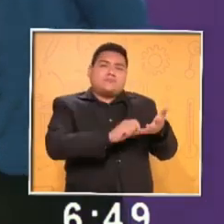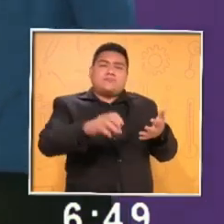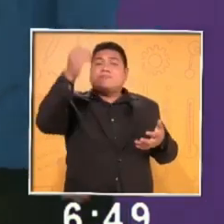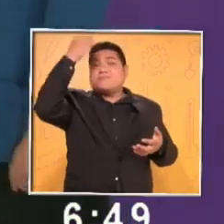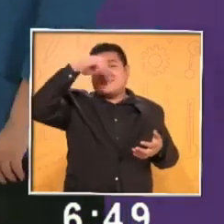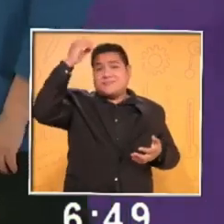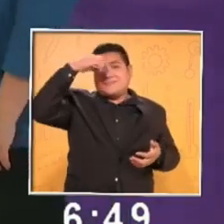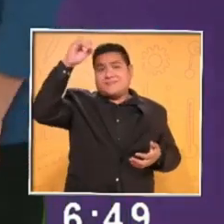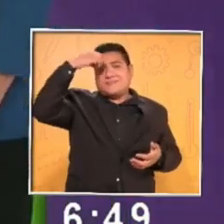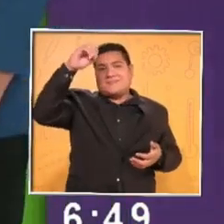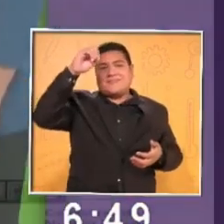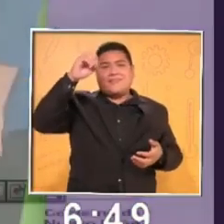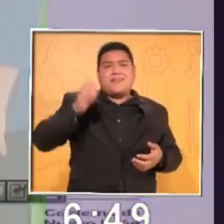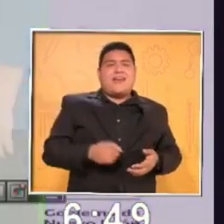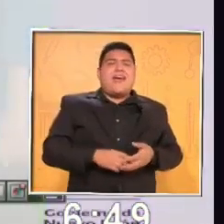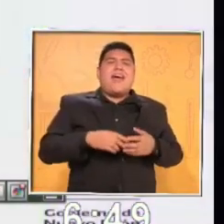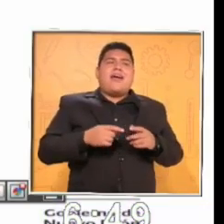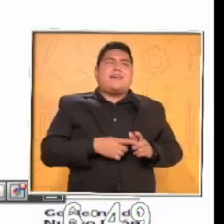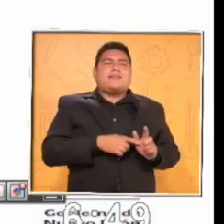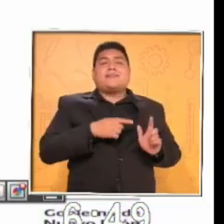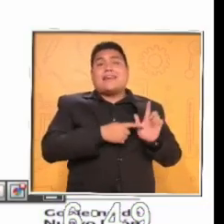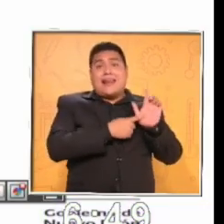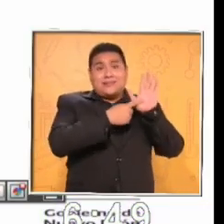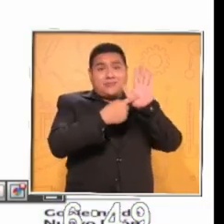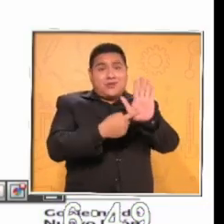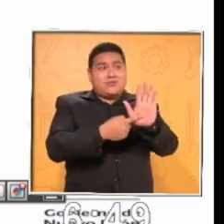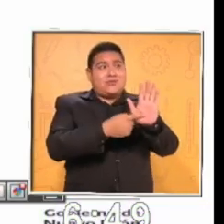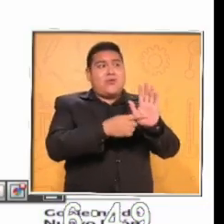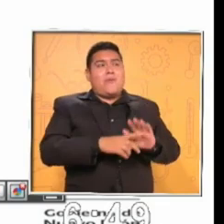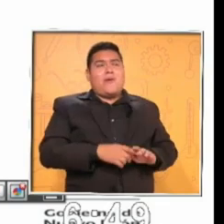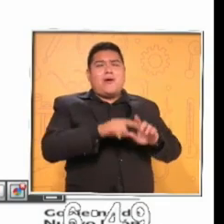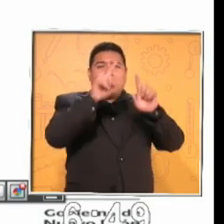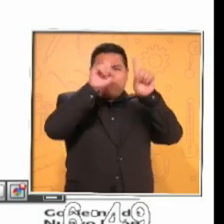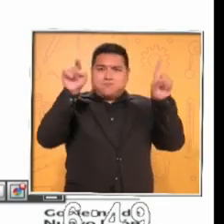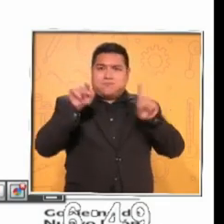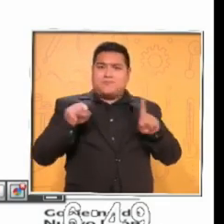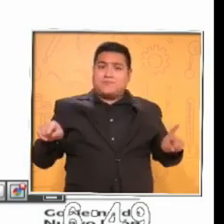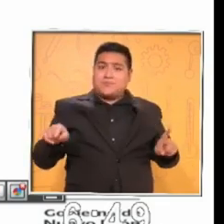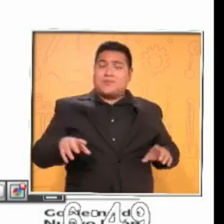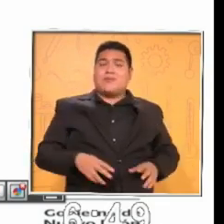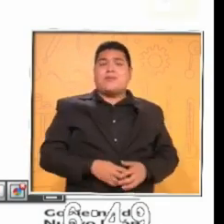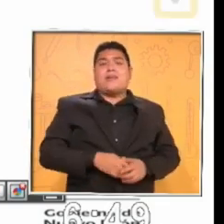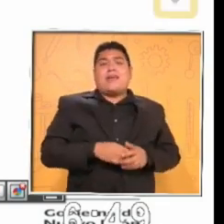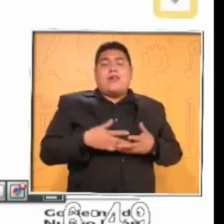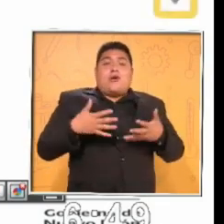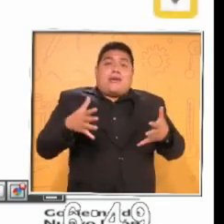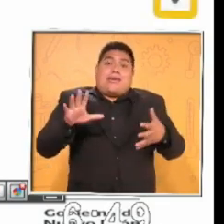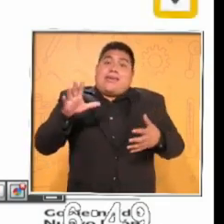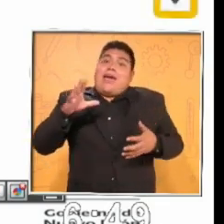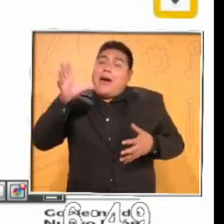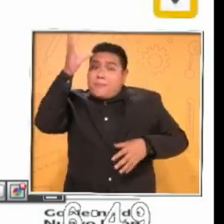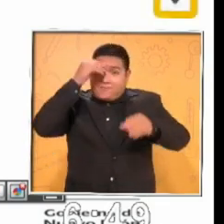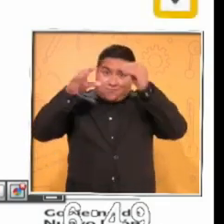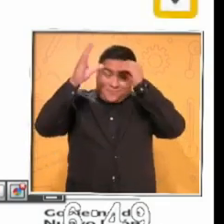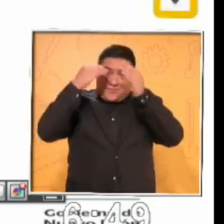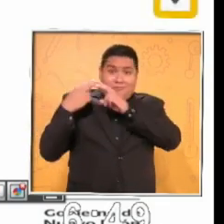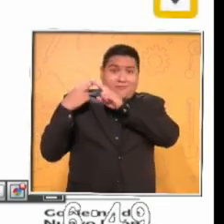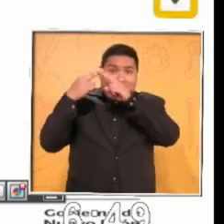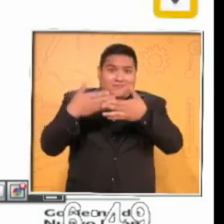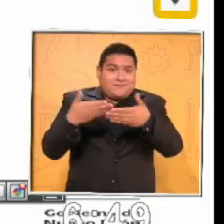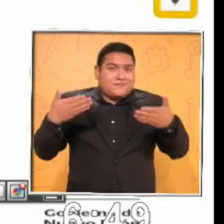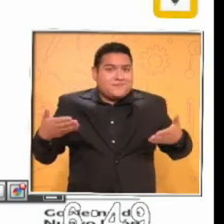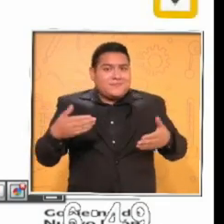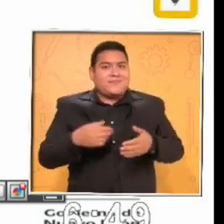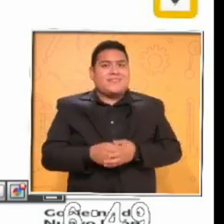opinión. Aquí hice un pequeño esquema donde viene lo que supuestamente ya llevamos hasta este momento. El